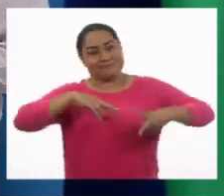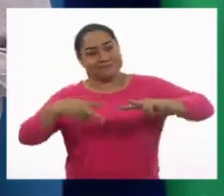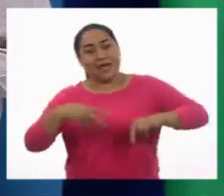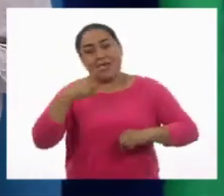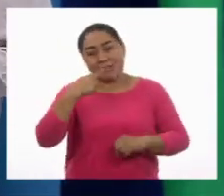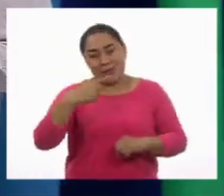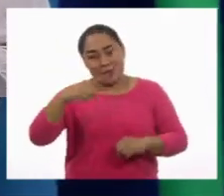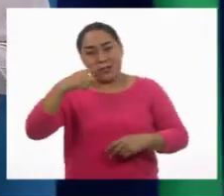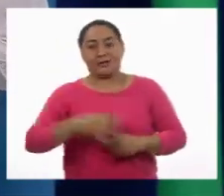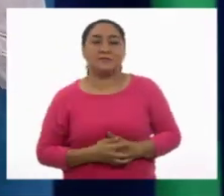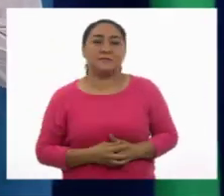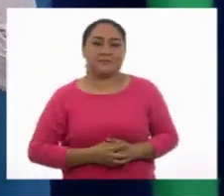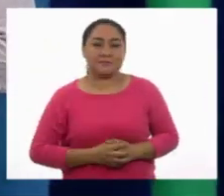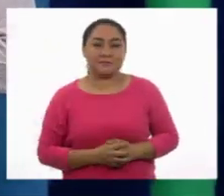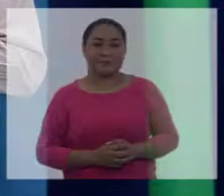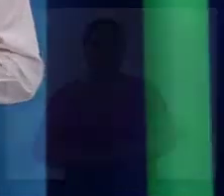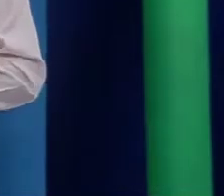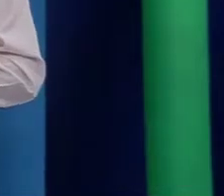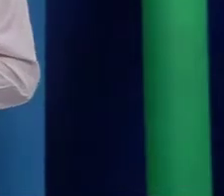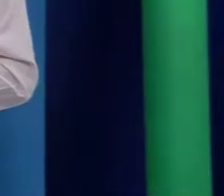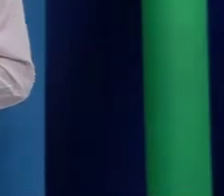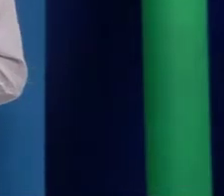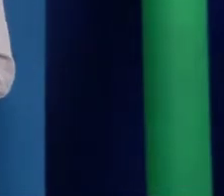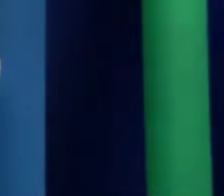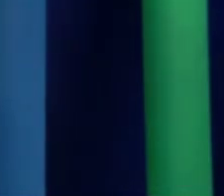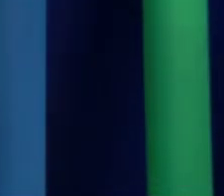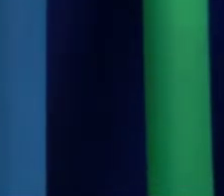tiquipanía, quipía seyo y hualisli, huale.